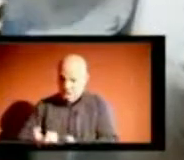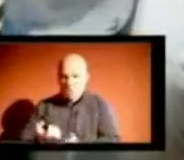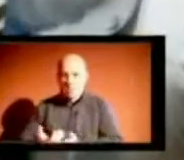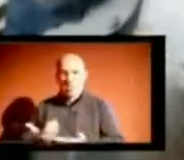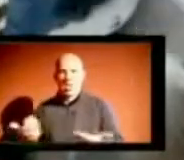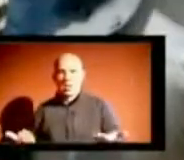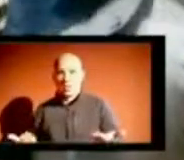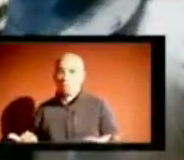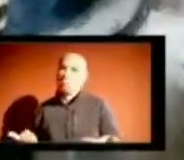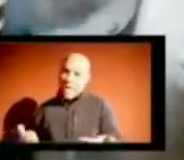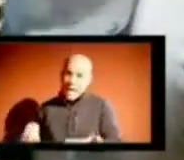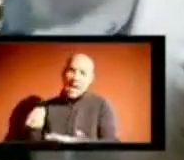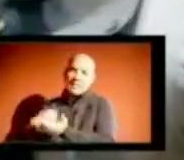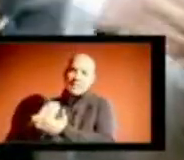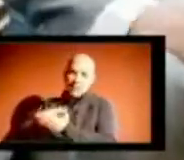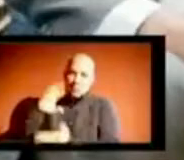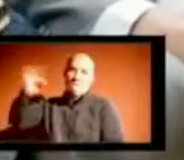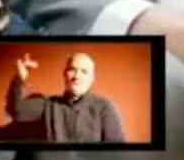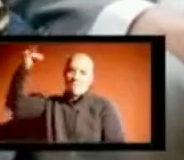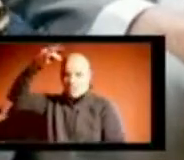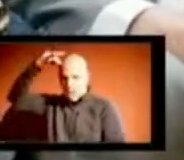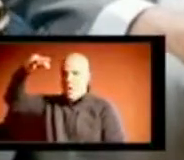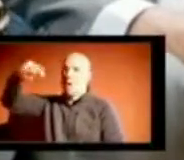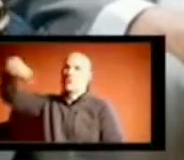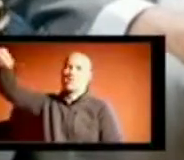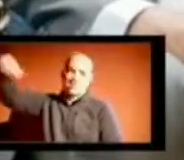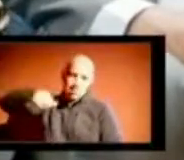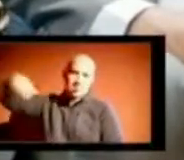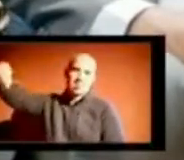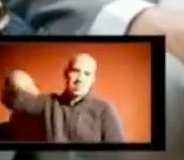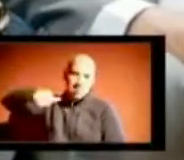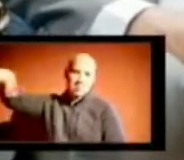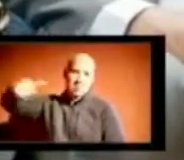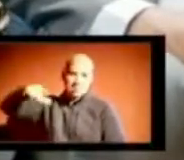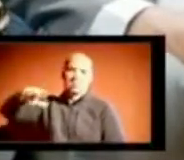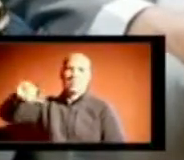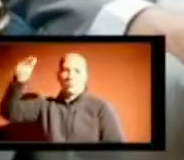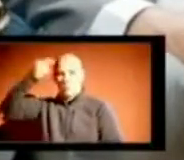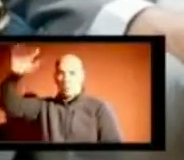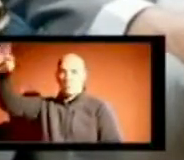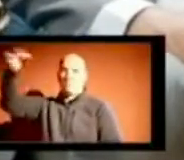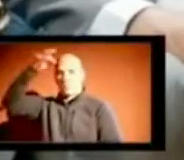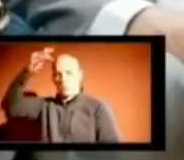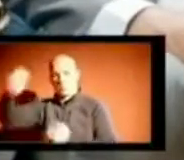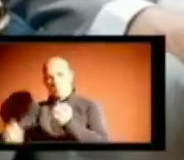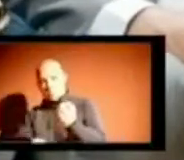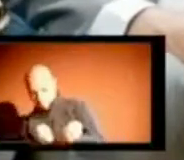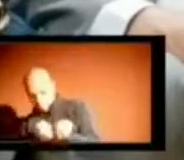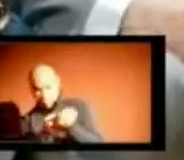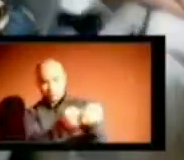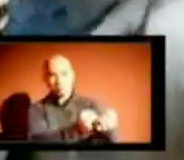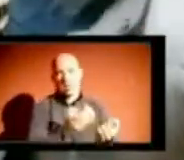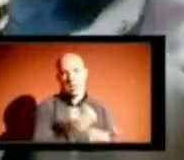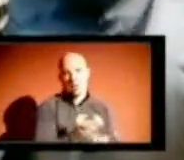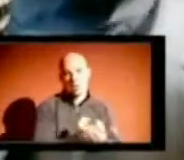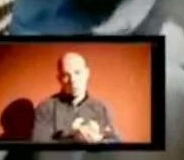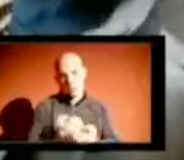fondos federales, estímulos que le dimos, que el gobierno federal le dio a la economía el año pasado.